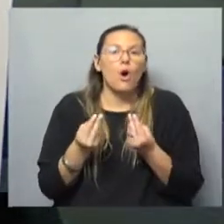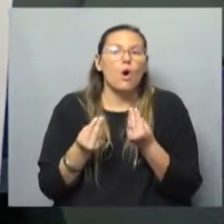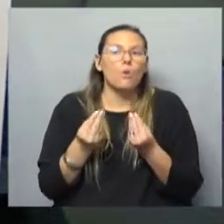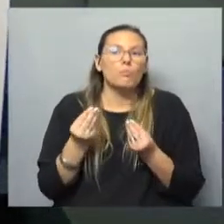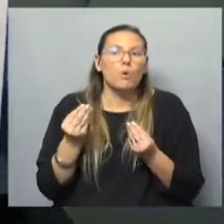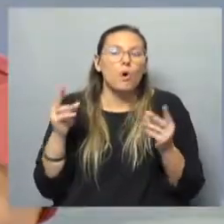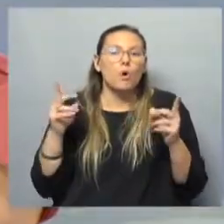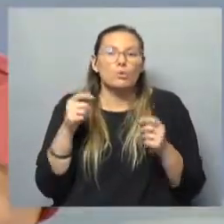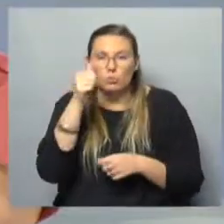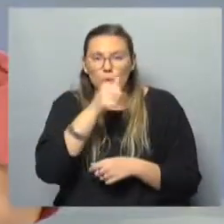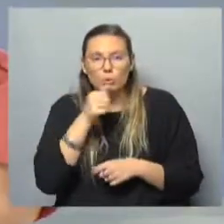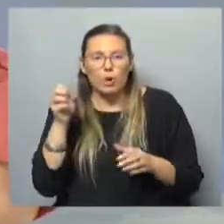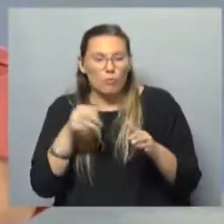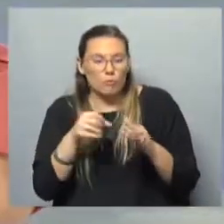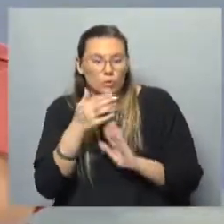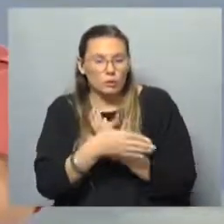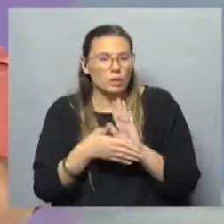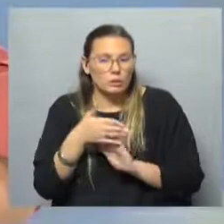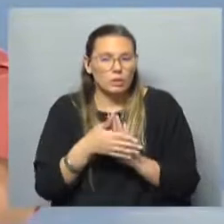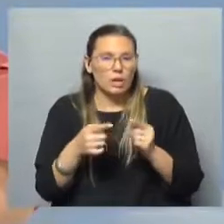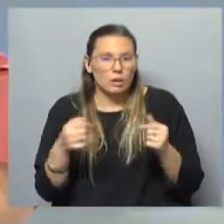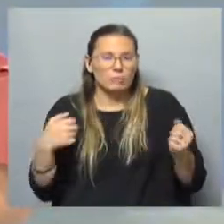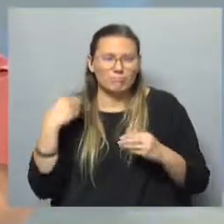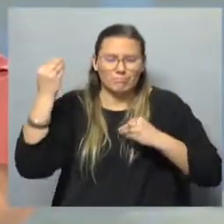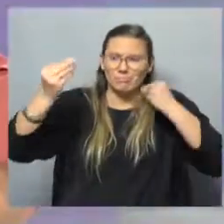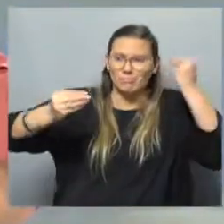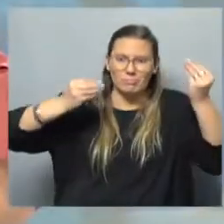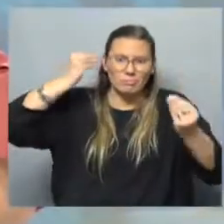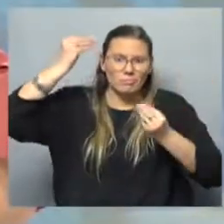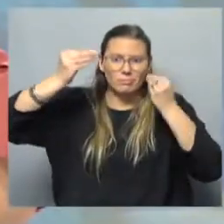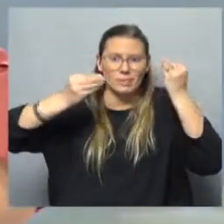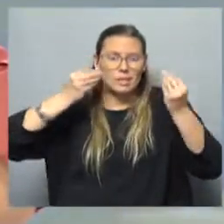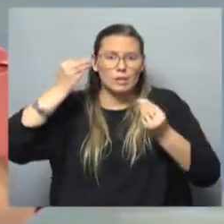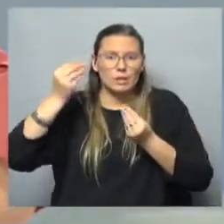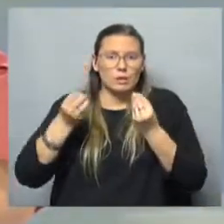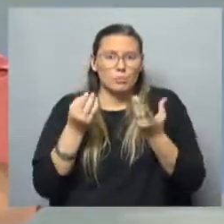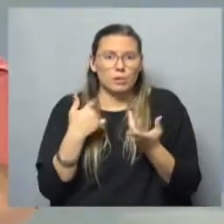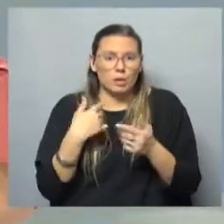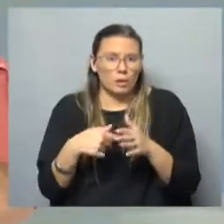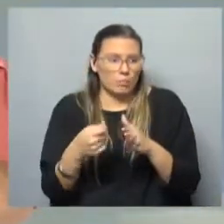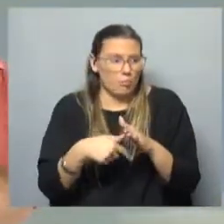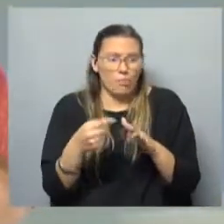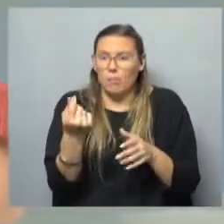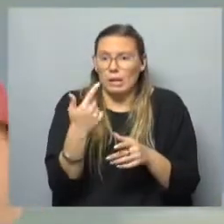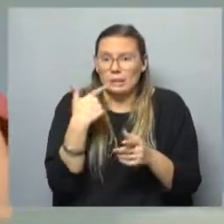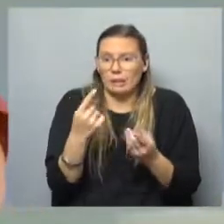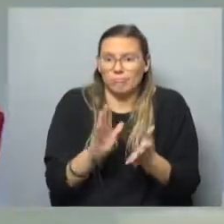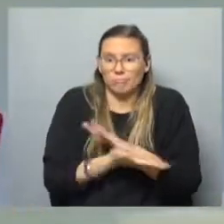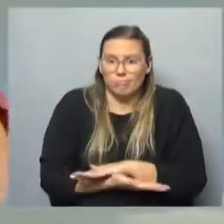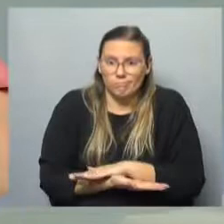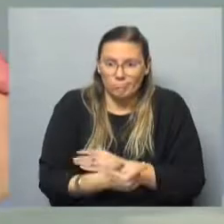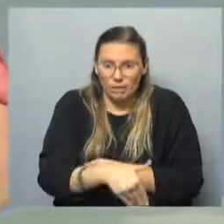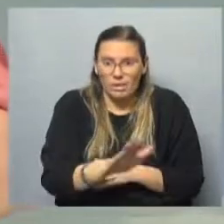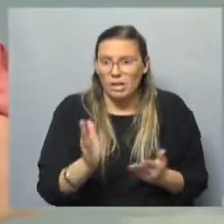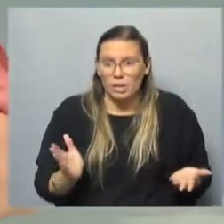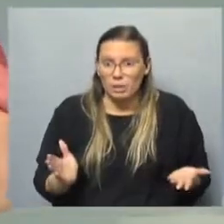situación. Desde el Fondo Nacional de Recursos dicen que están sumamente preocupados porque se va a desfinanciar el fondo. Claro. O sea,